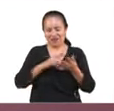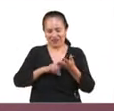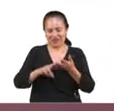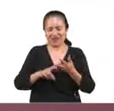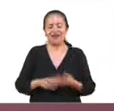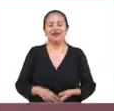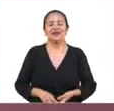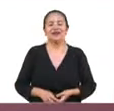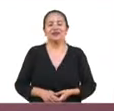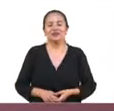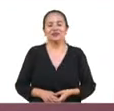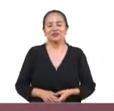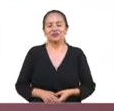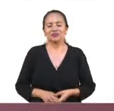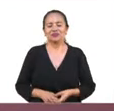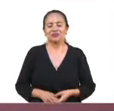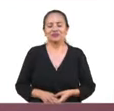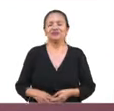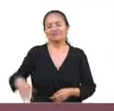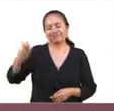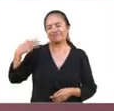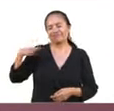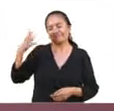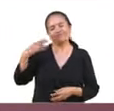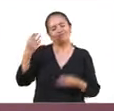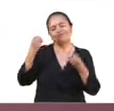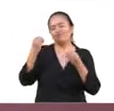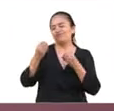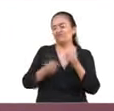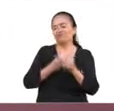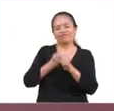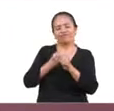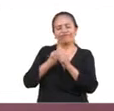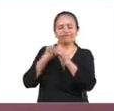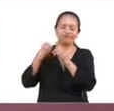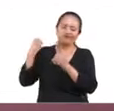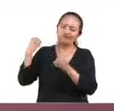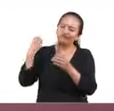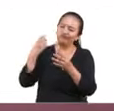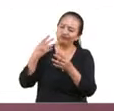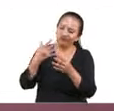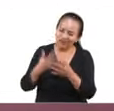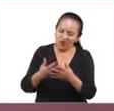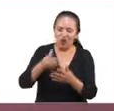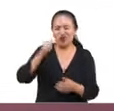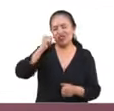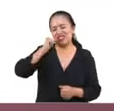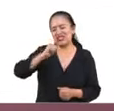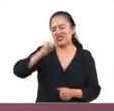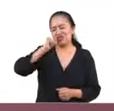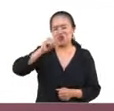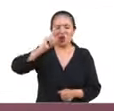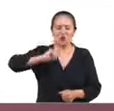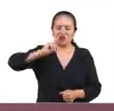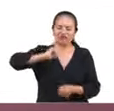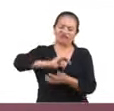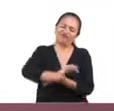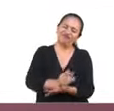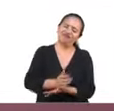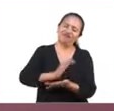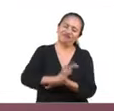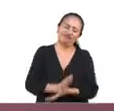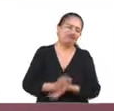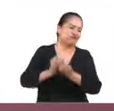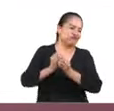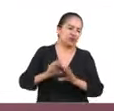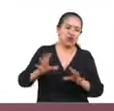Por muchos años hemos vivido una represión, olvido y discriminación, y aún sigue existiendo en la actualidad